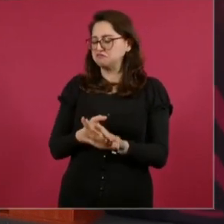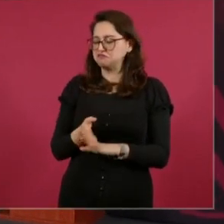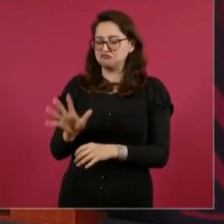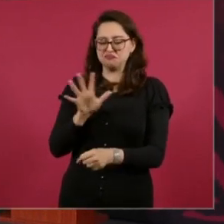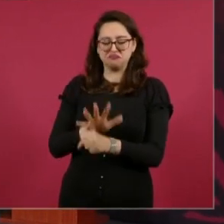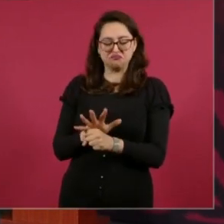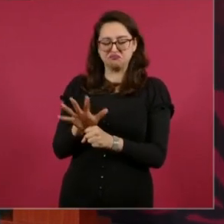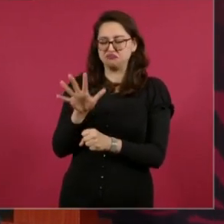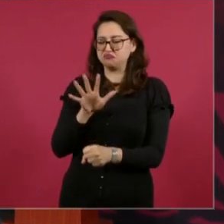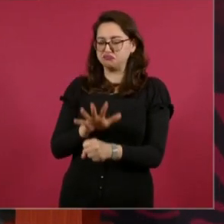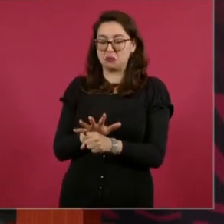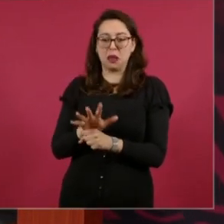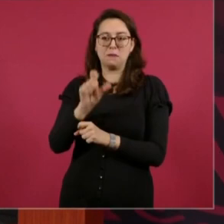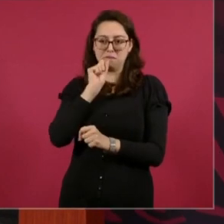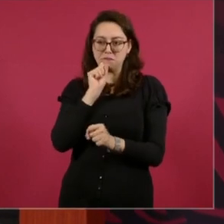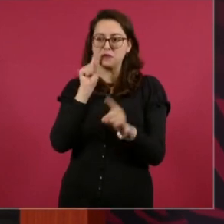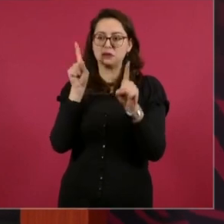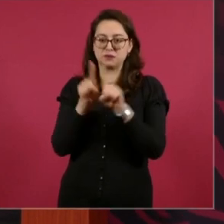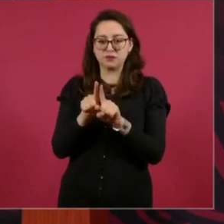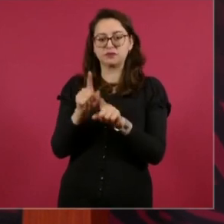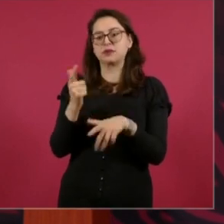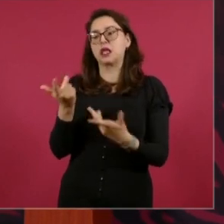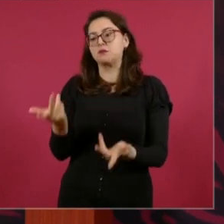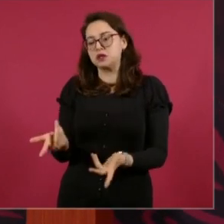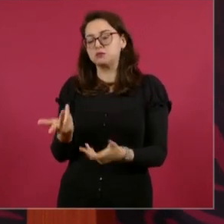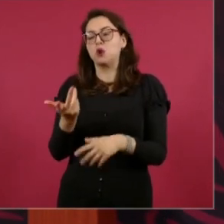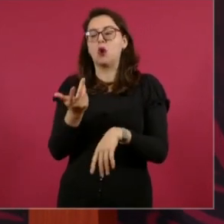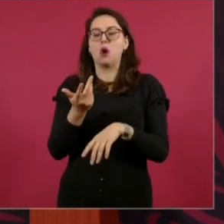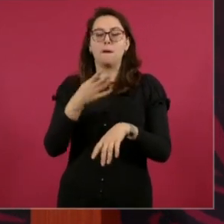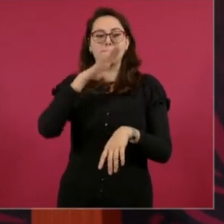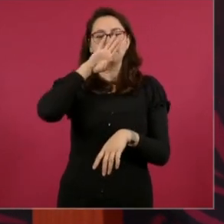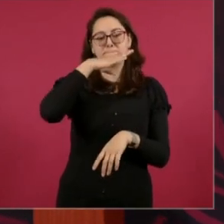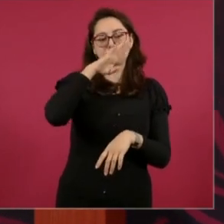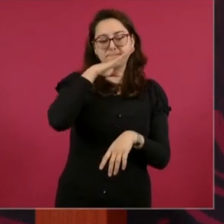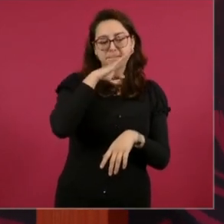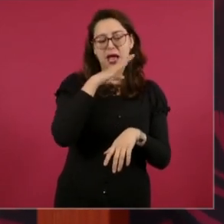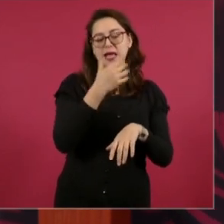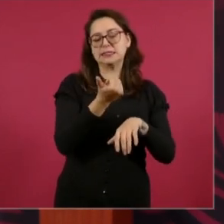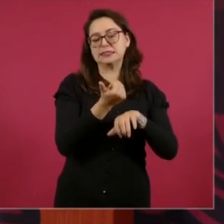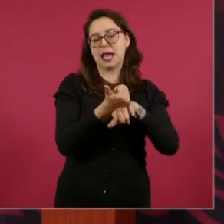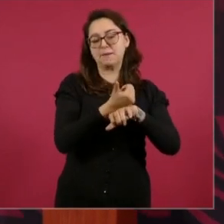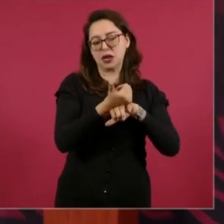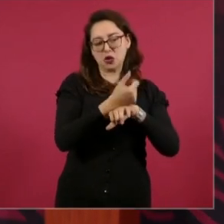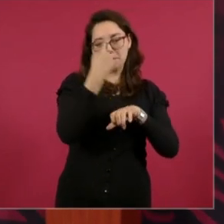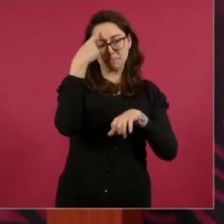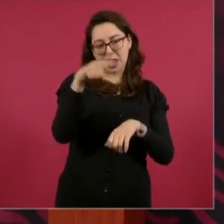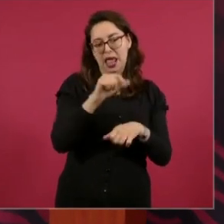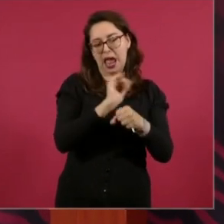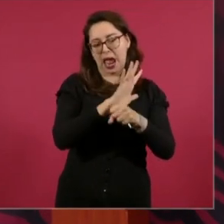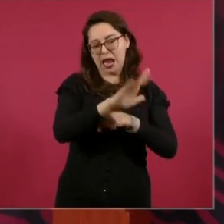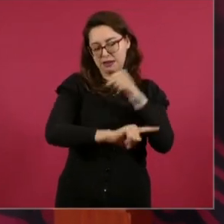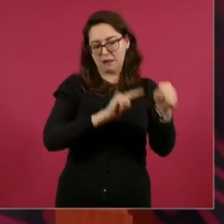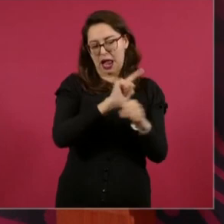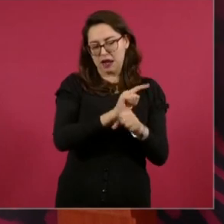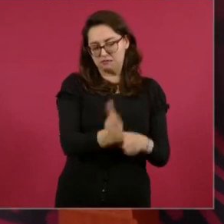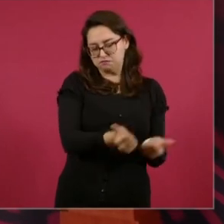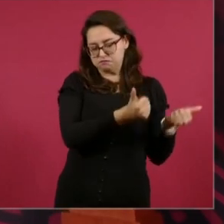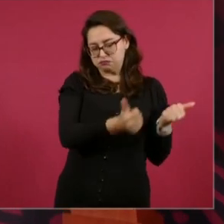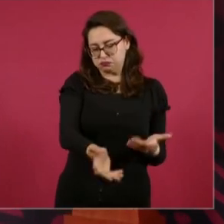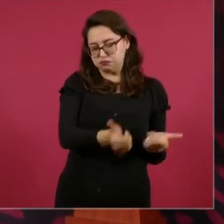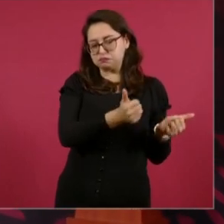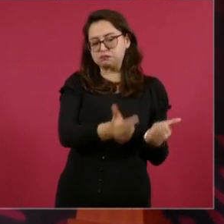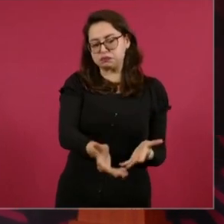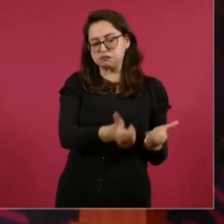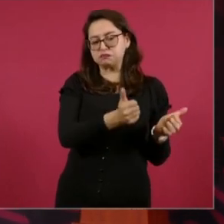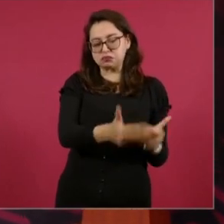bueno, seguiremos importando maíz amarillo para la actividad pecuaria porque se ha privilegiado por muchos años la